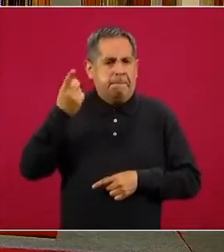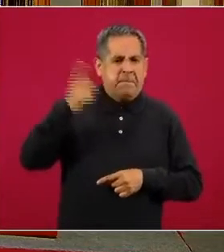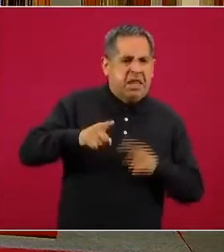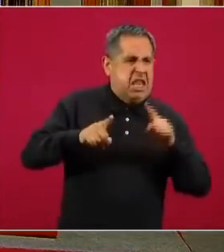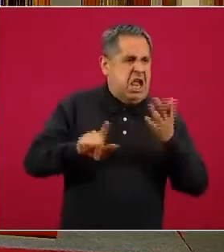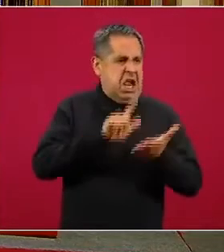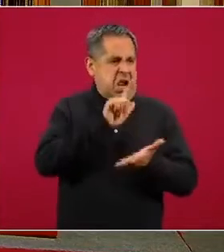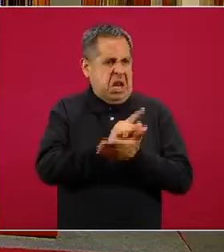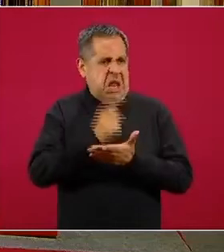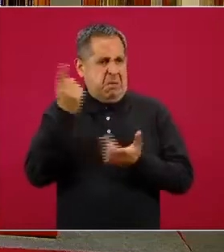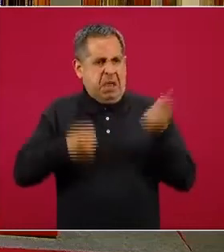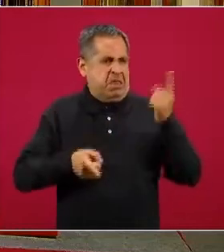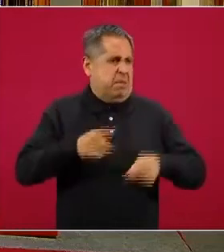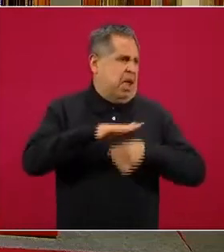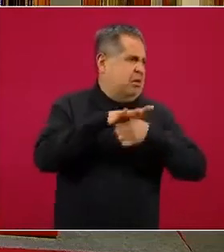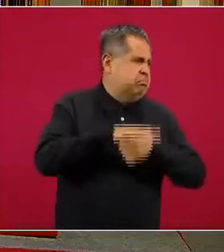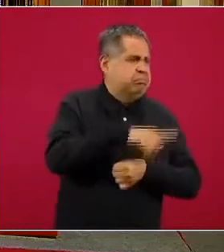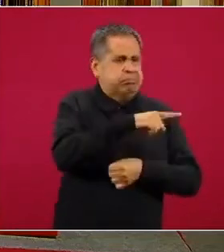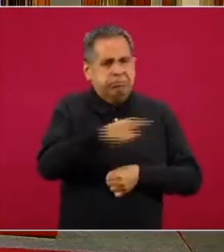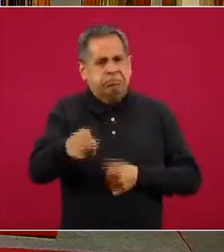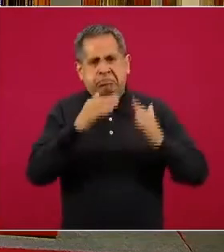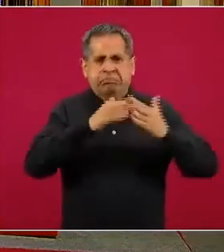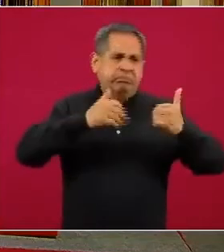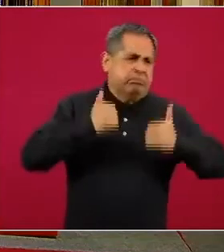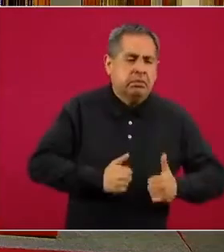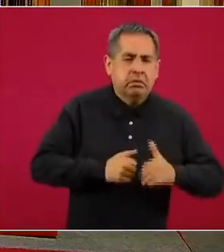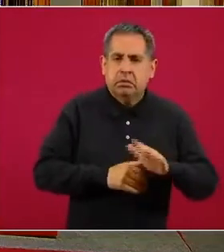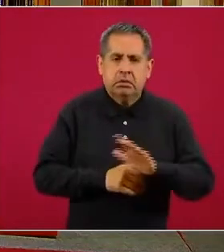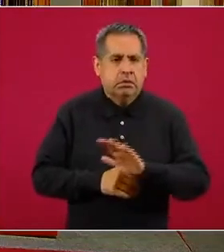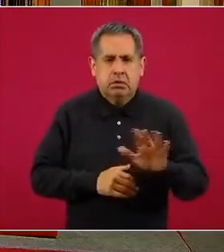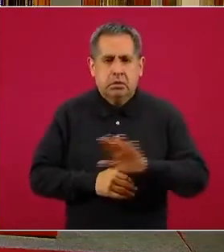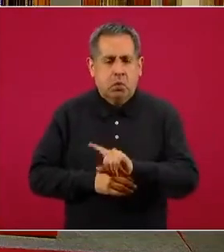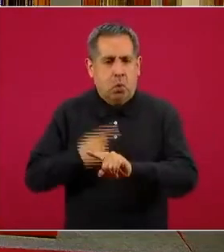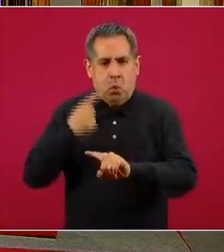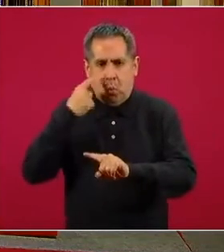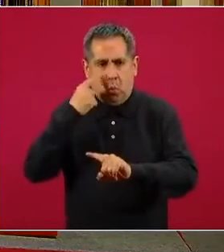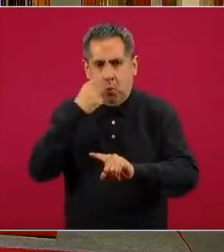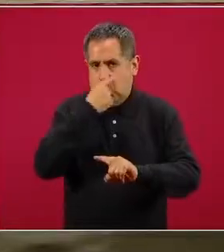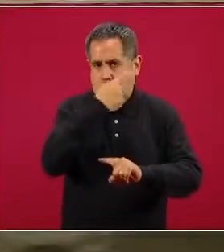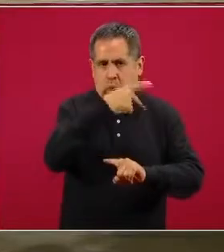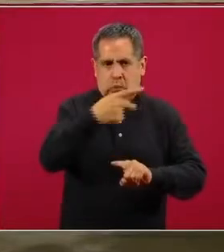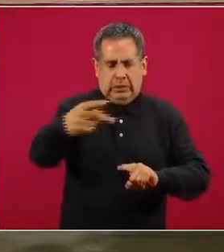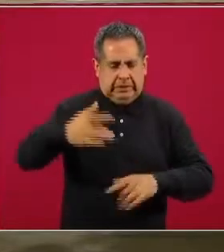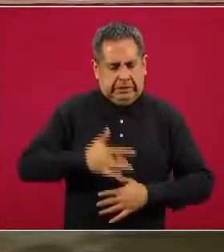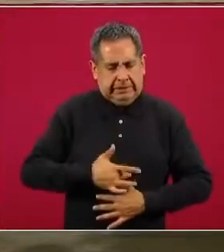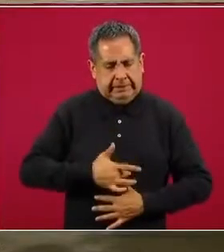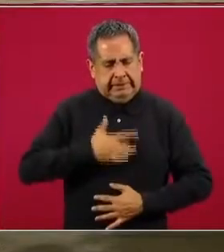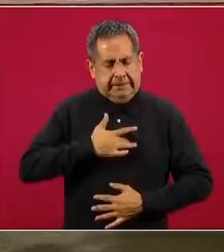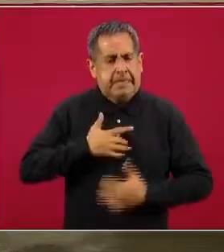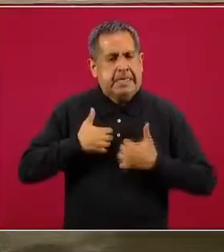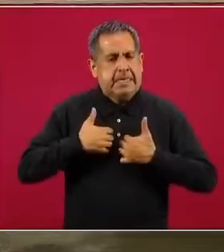medidas coercitivas y que la persona sujeta de las